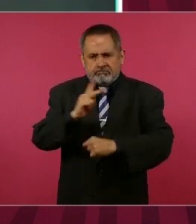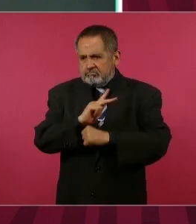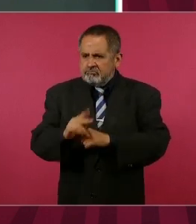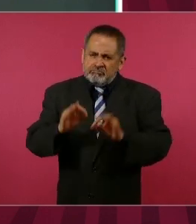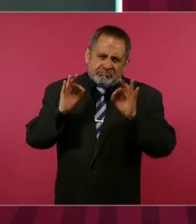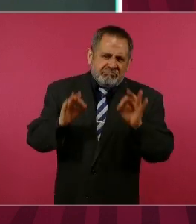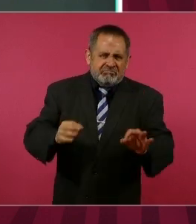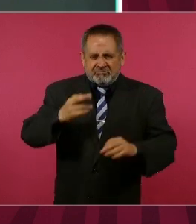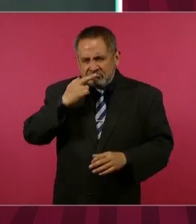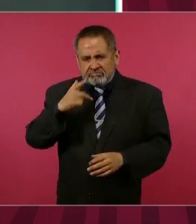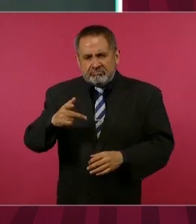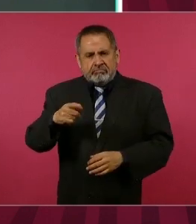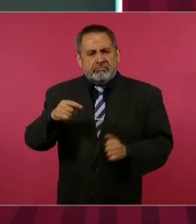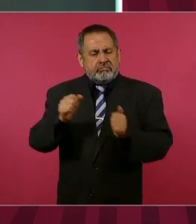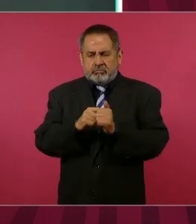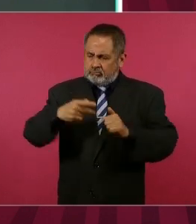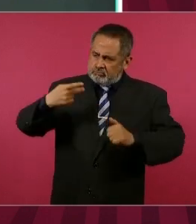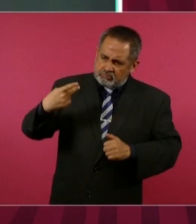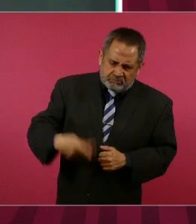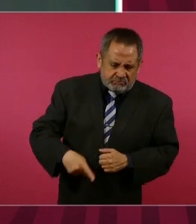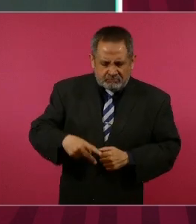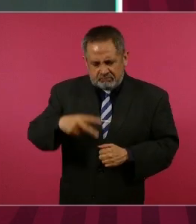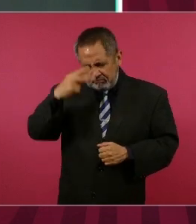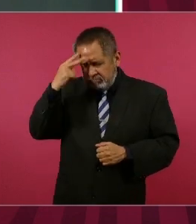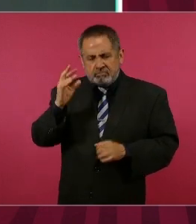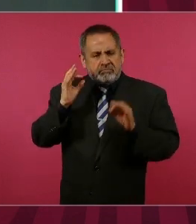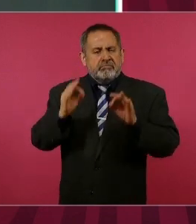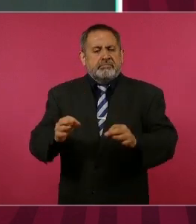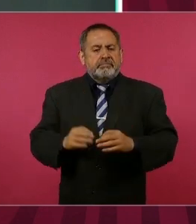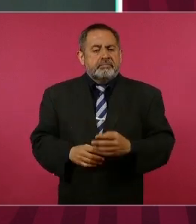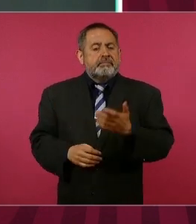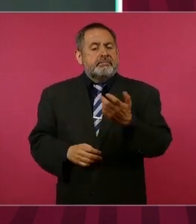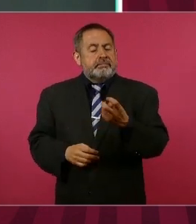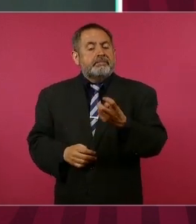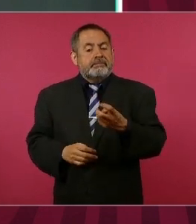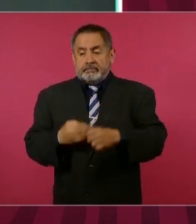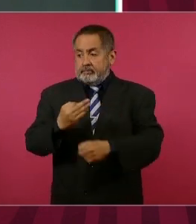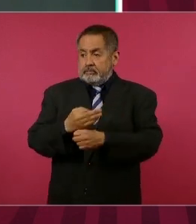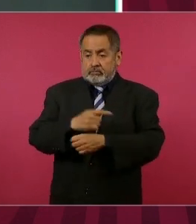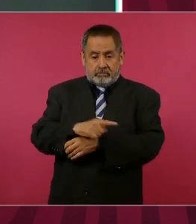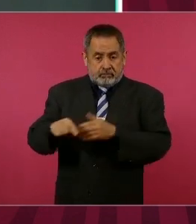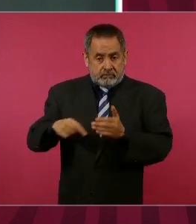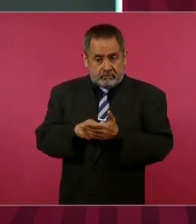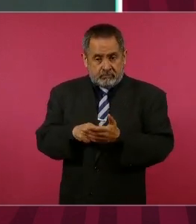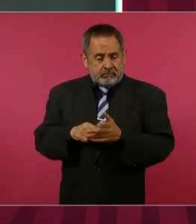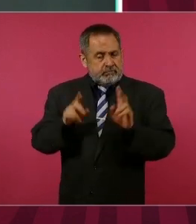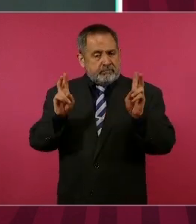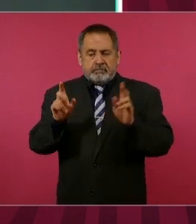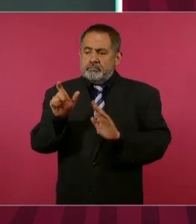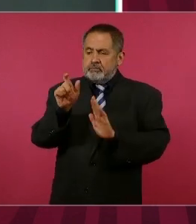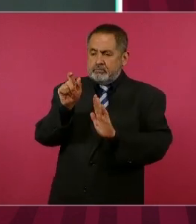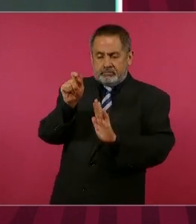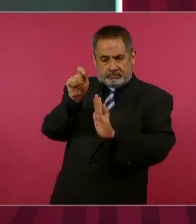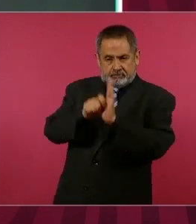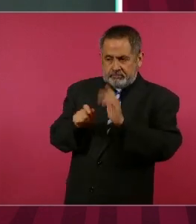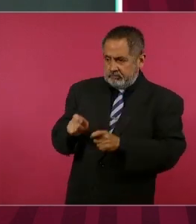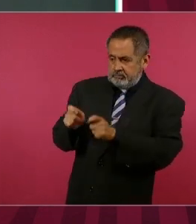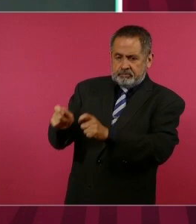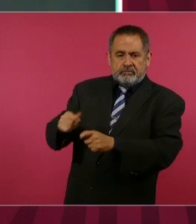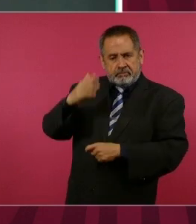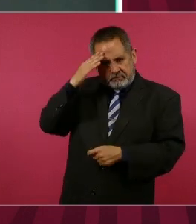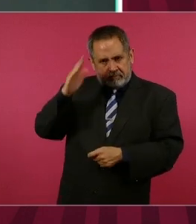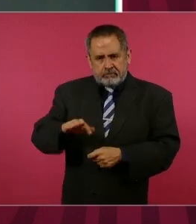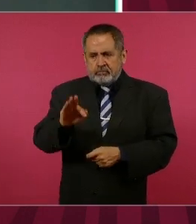y teniendo la patria que nos merecemos. En este evento, simbólicamente entregamos a la señora